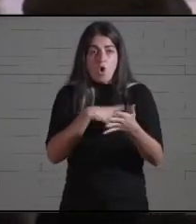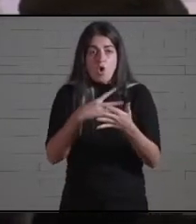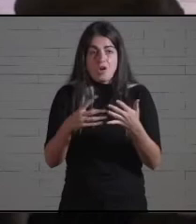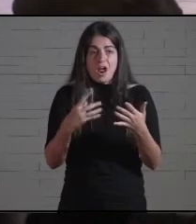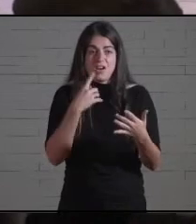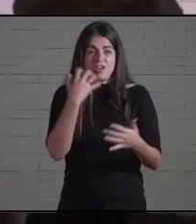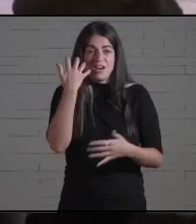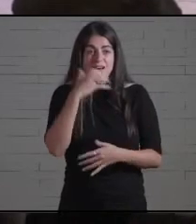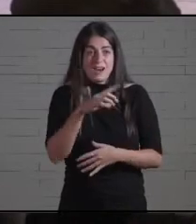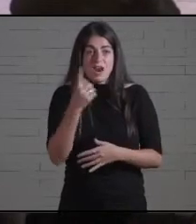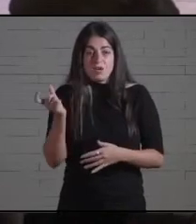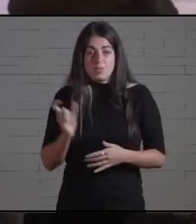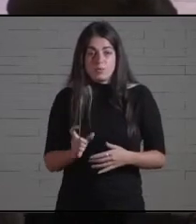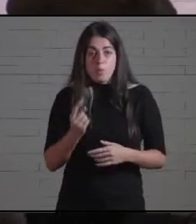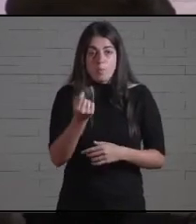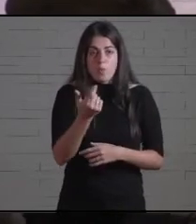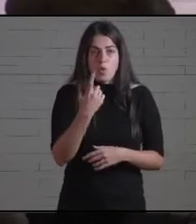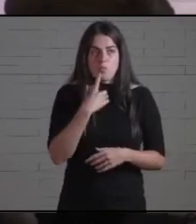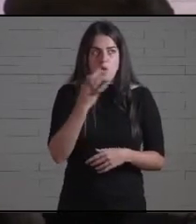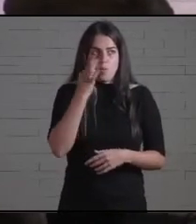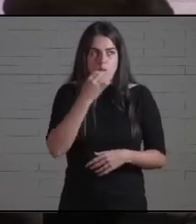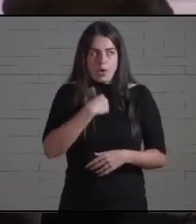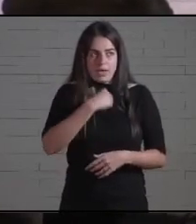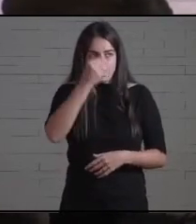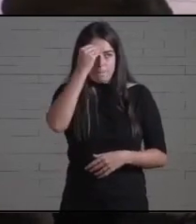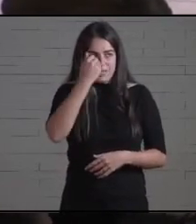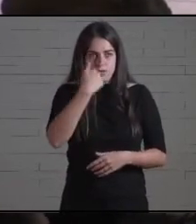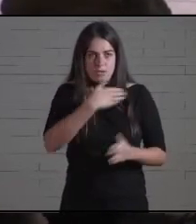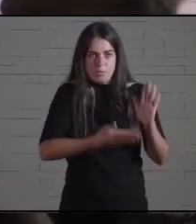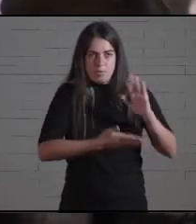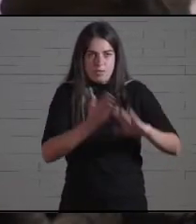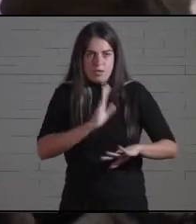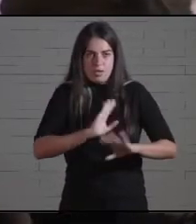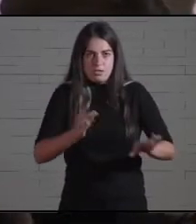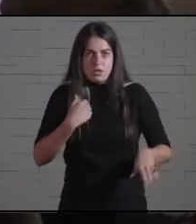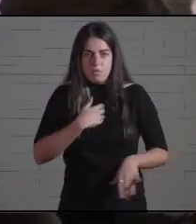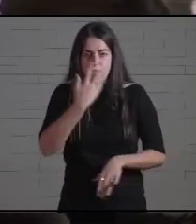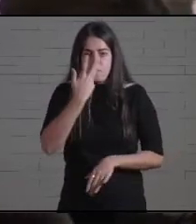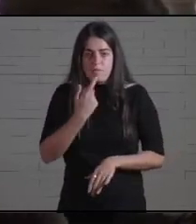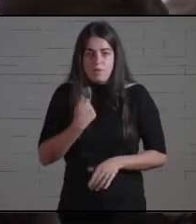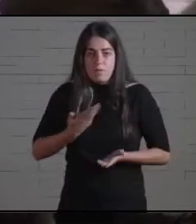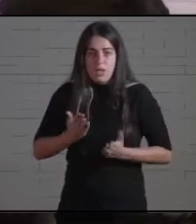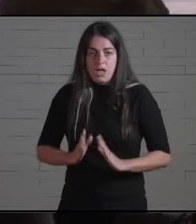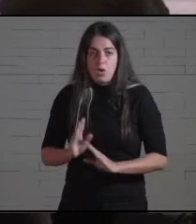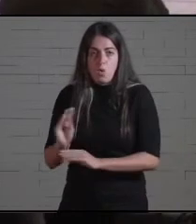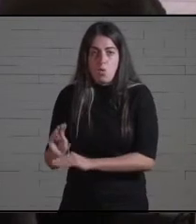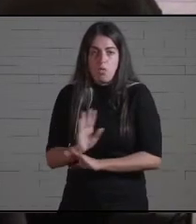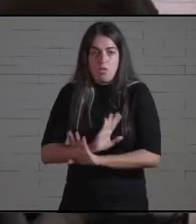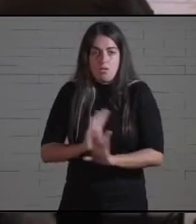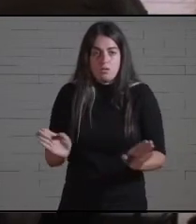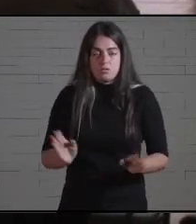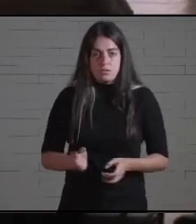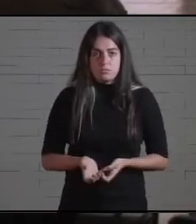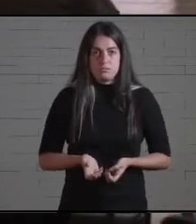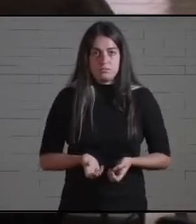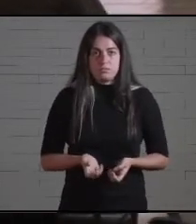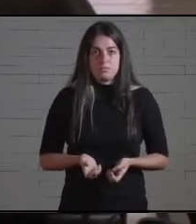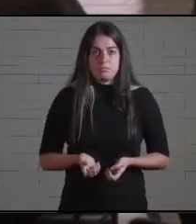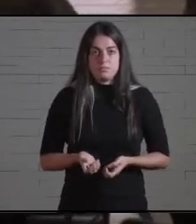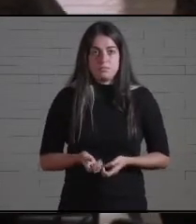poco, es normal que muchas mujeres digan, pues yo me voy y prefiero cuidar de mi criatura en casa. Bueno, pues